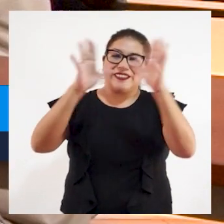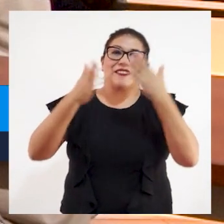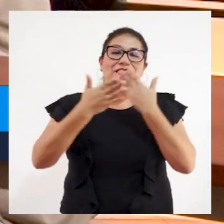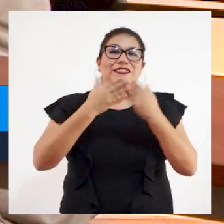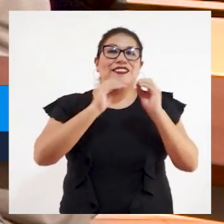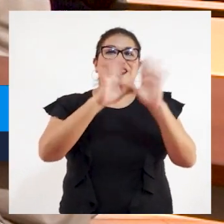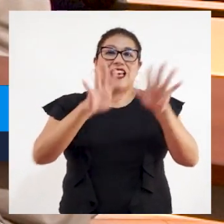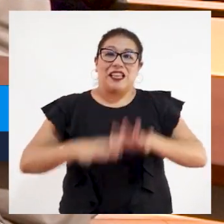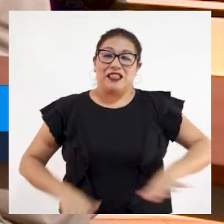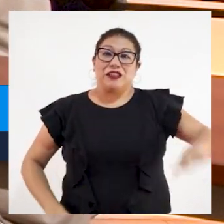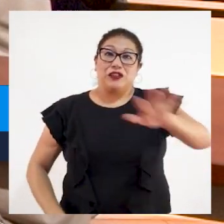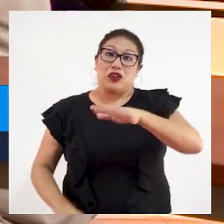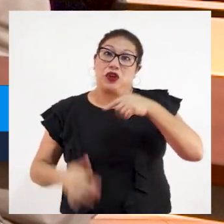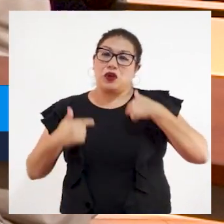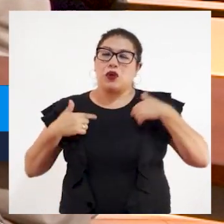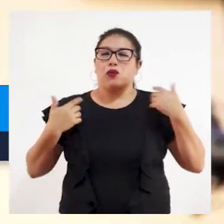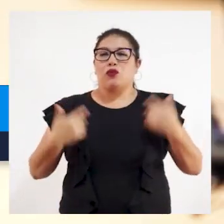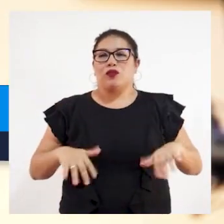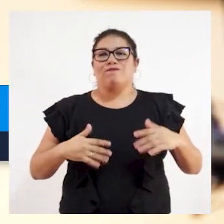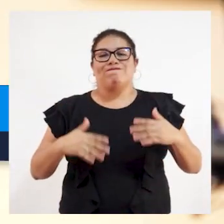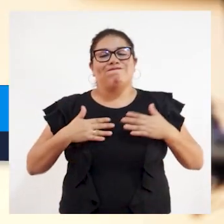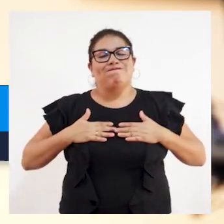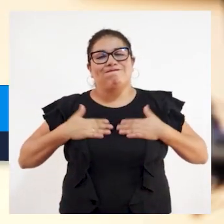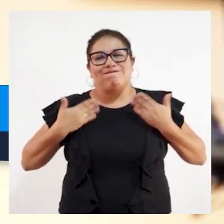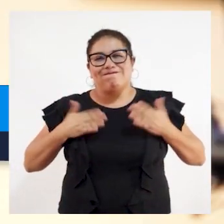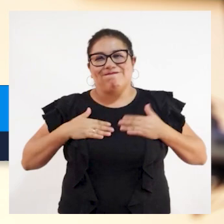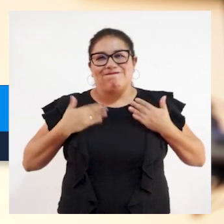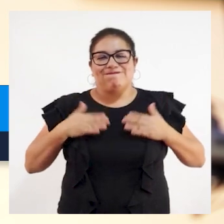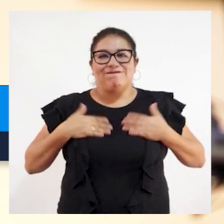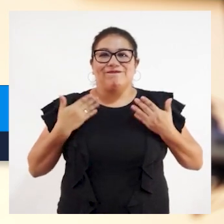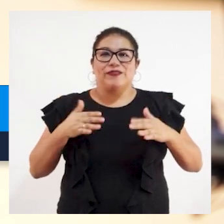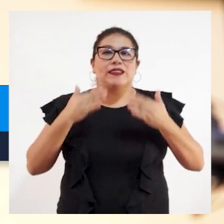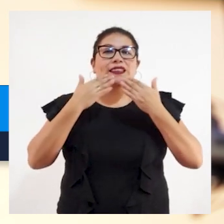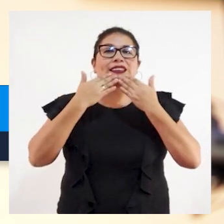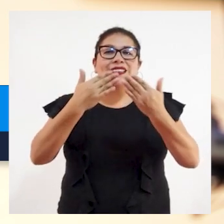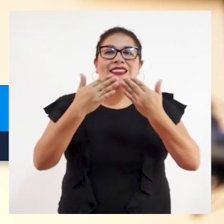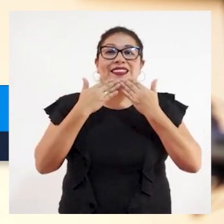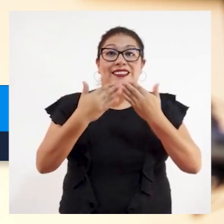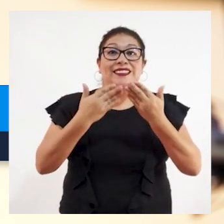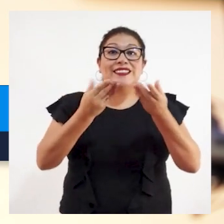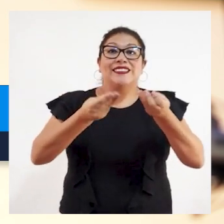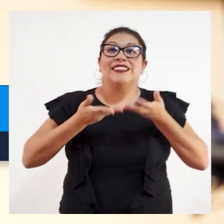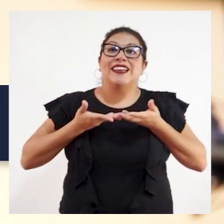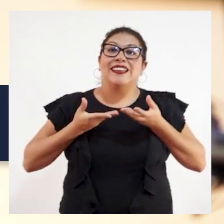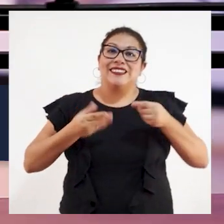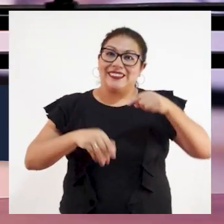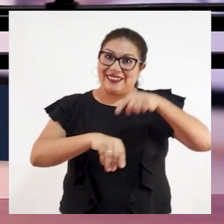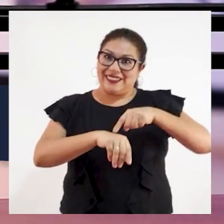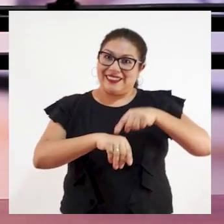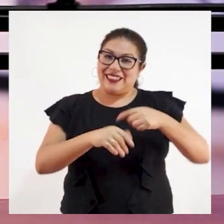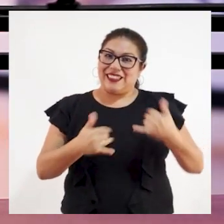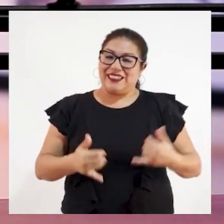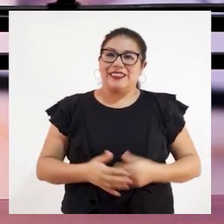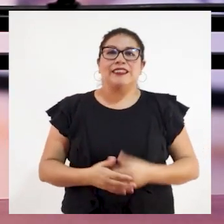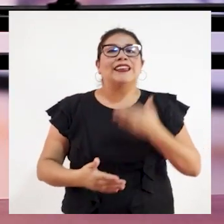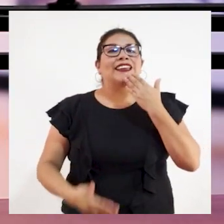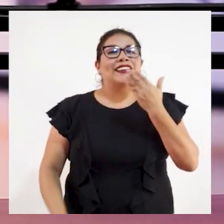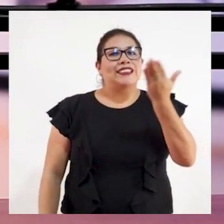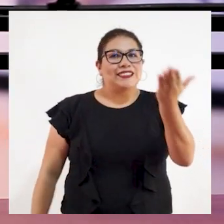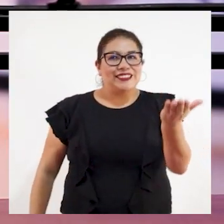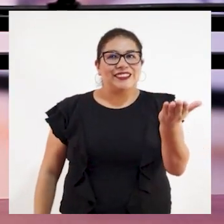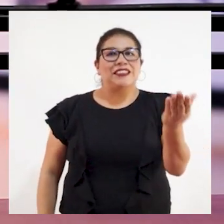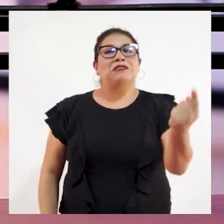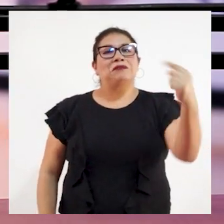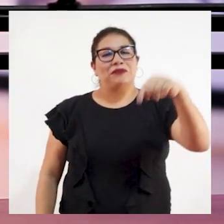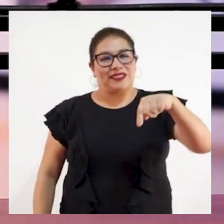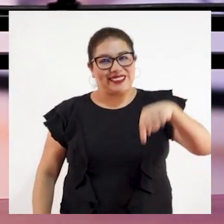con todos y todas. Estoy muy contenta y agradecida por esta oportunidad. Gracias a usted por